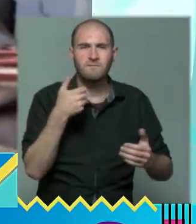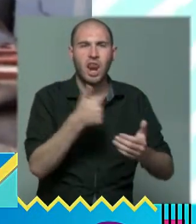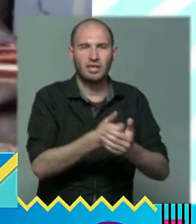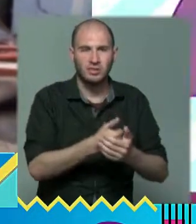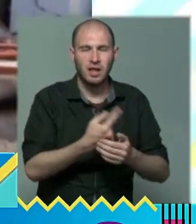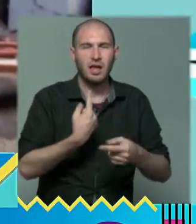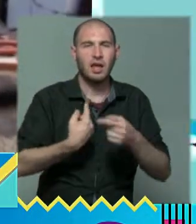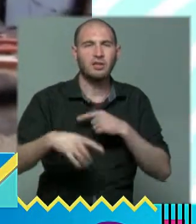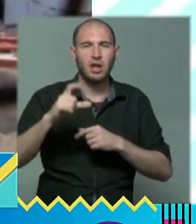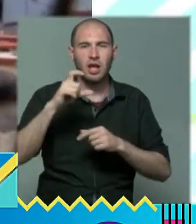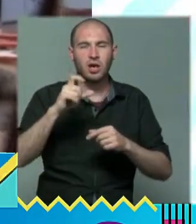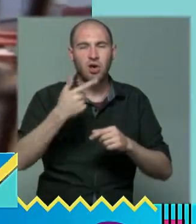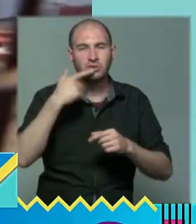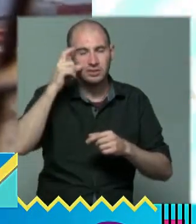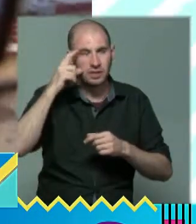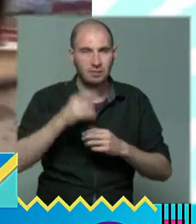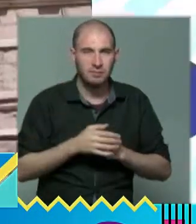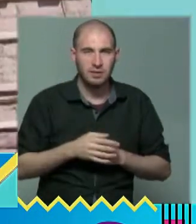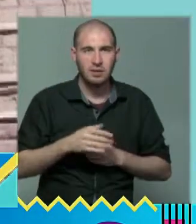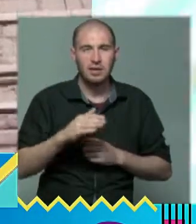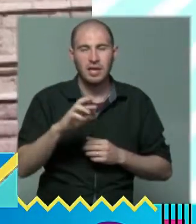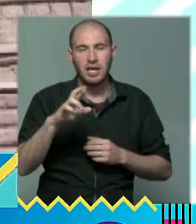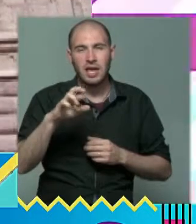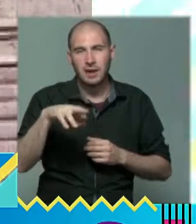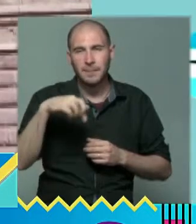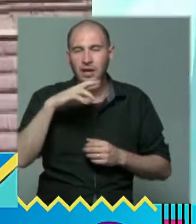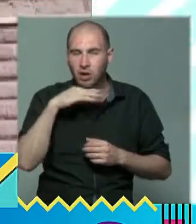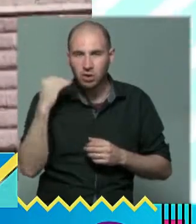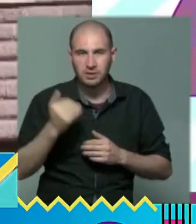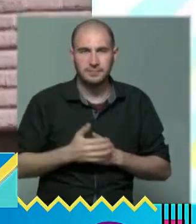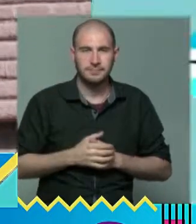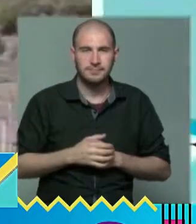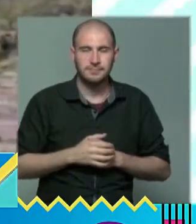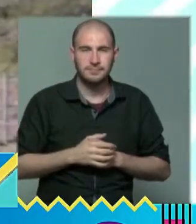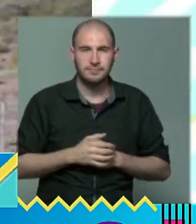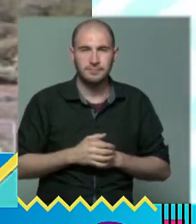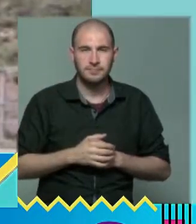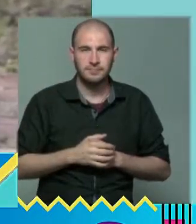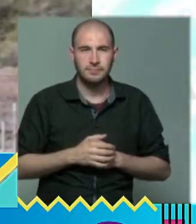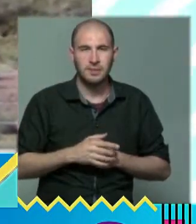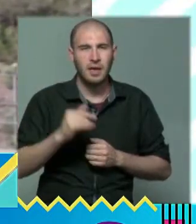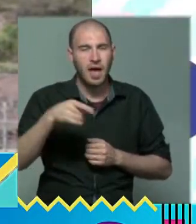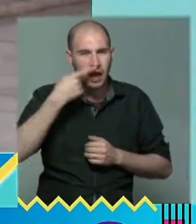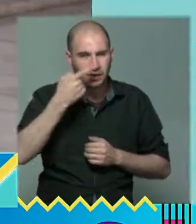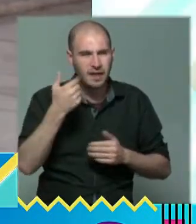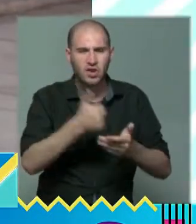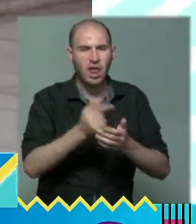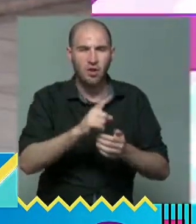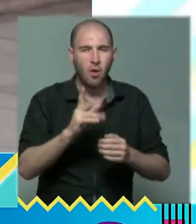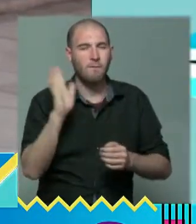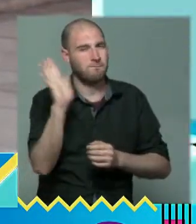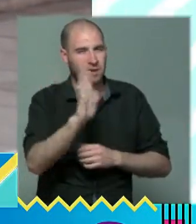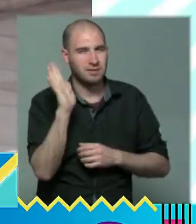de la historia del COSE, del RPJ, sí, donde no hay un interés en violar, sino en